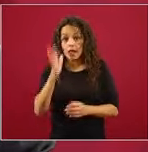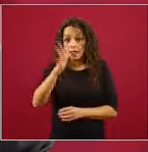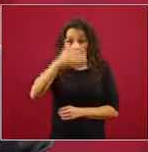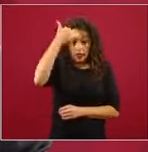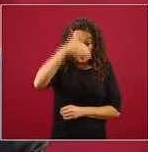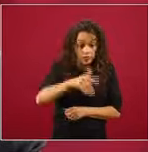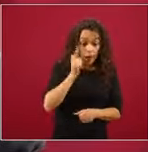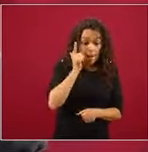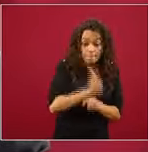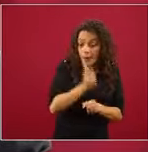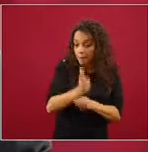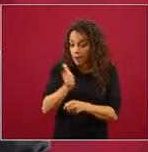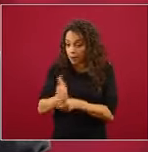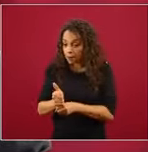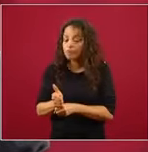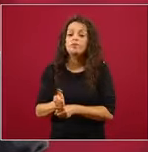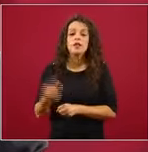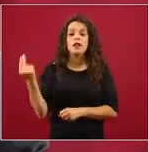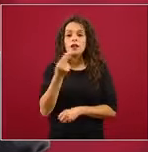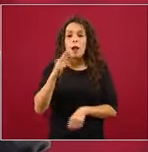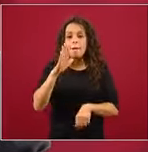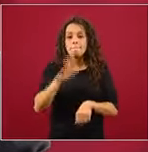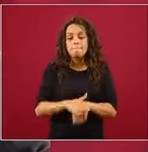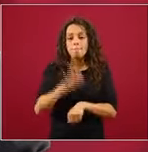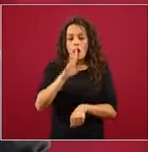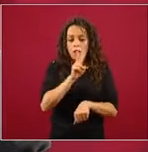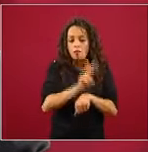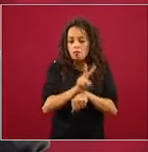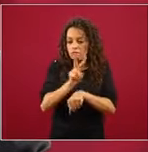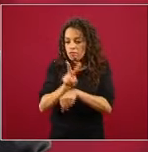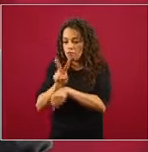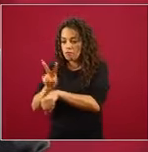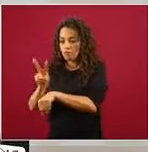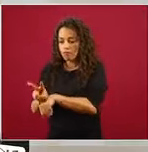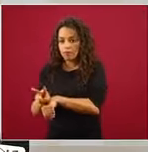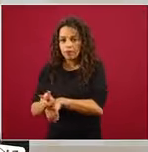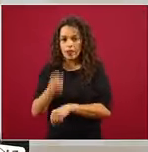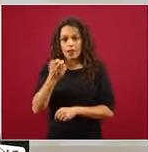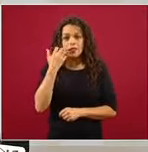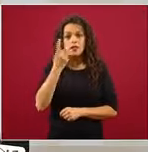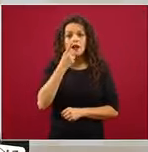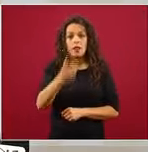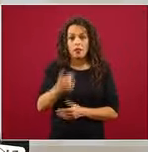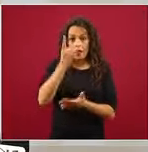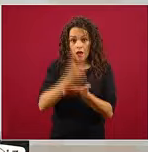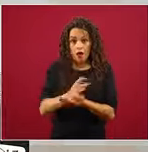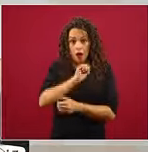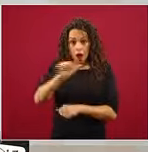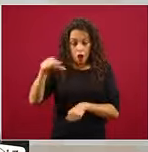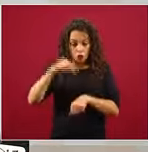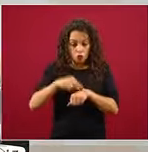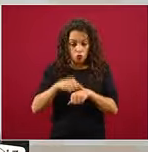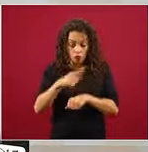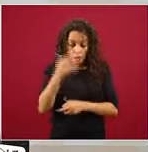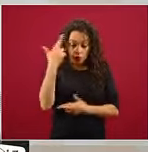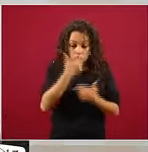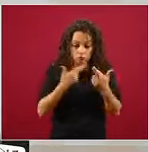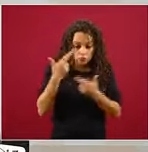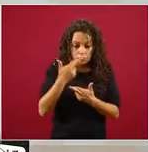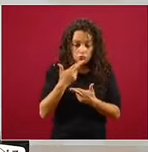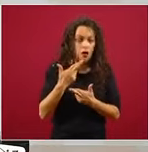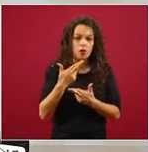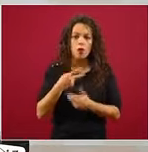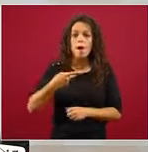vigilancia más estrecha. Esa no necesariamente es una vigilancia médica, en tanto estén sanas, pero sí a través de estos